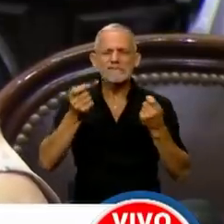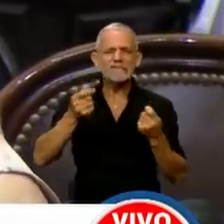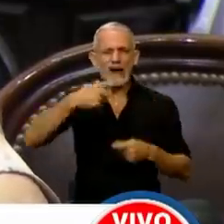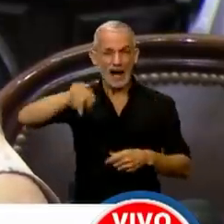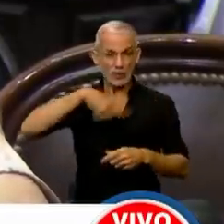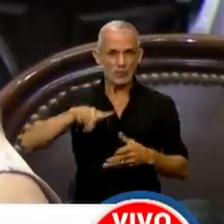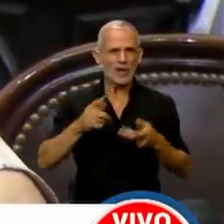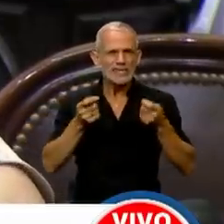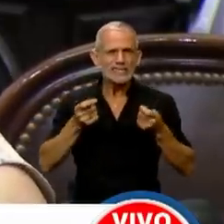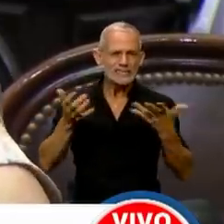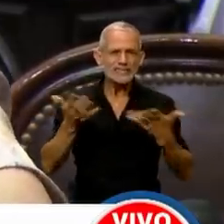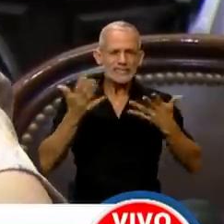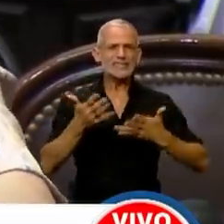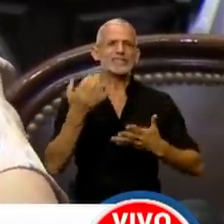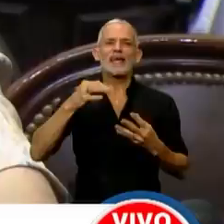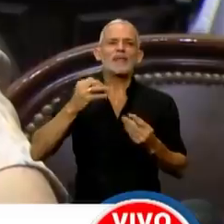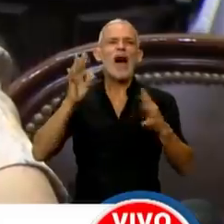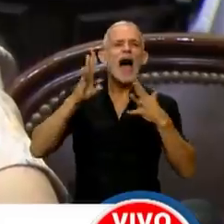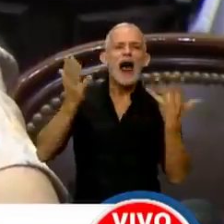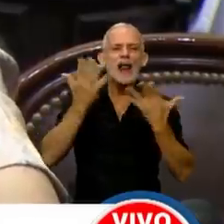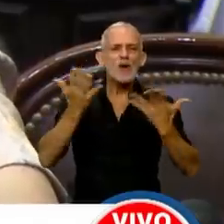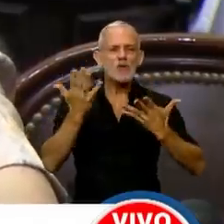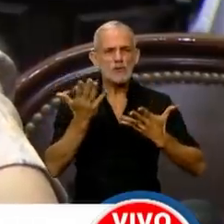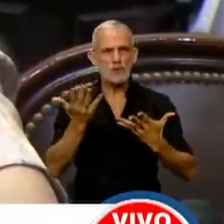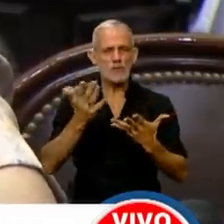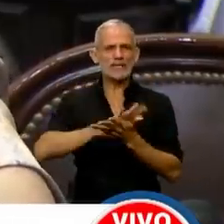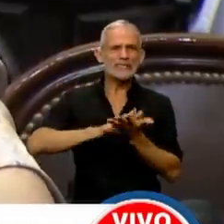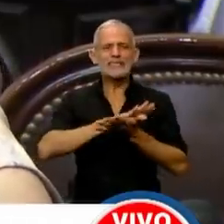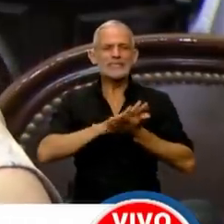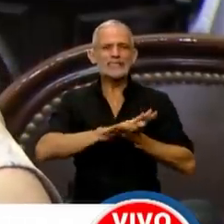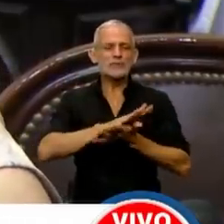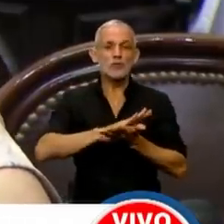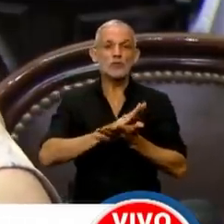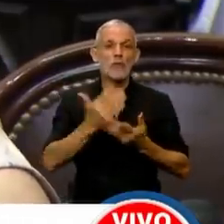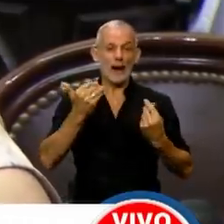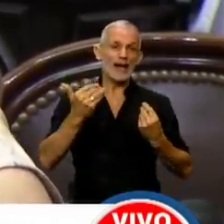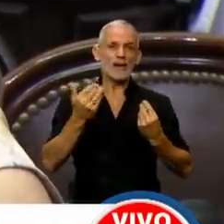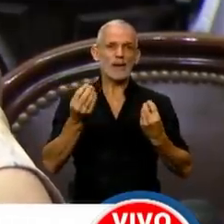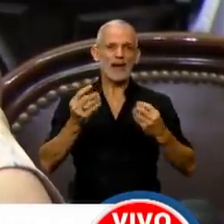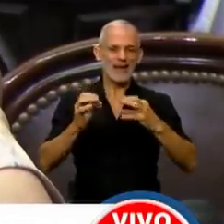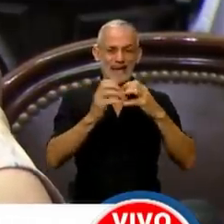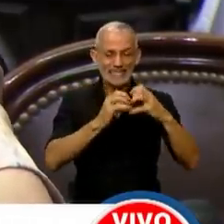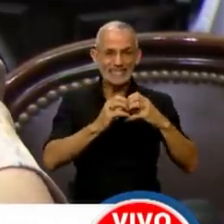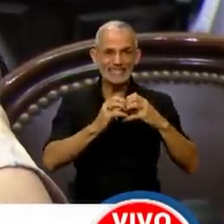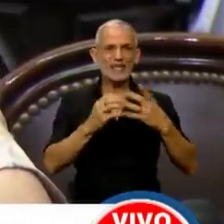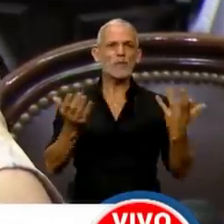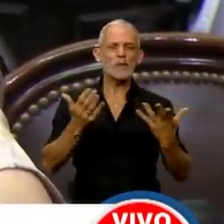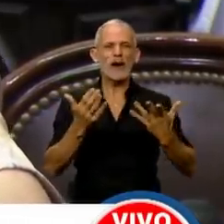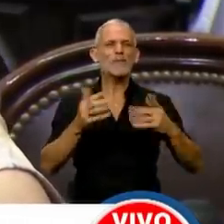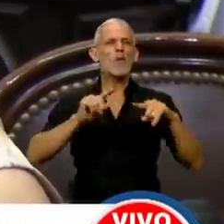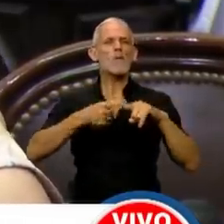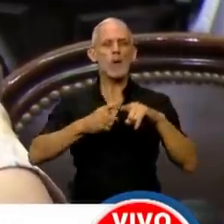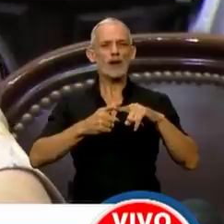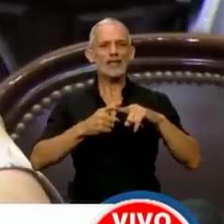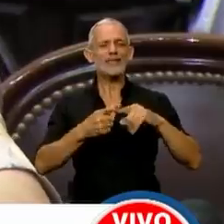convencernos de que hiciéramos algún tipo de resolución que posibilitara que la